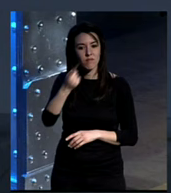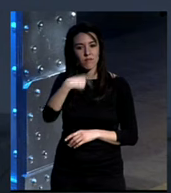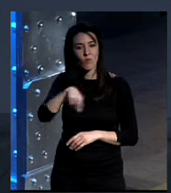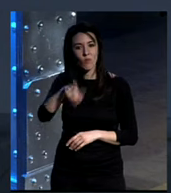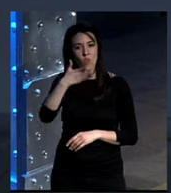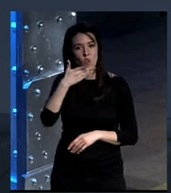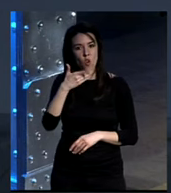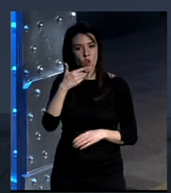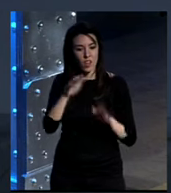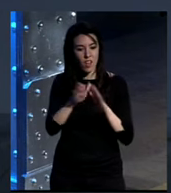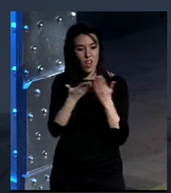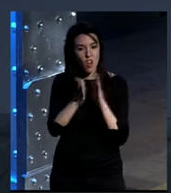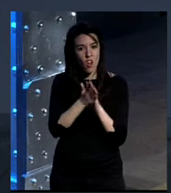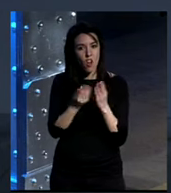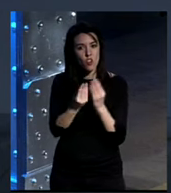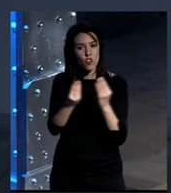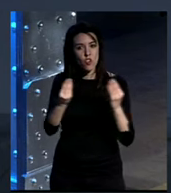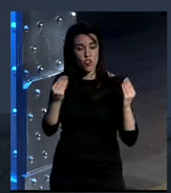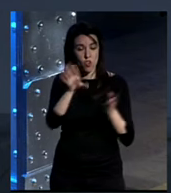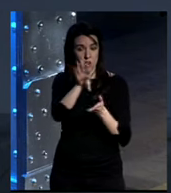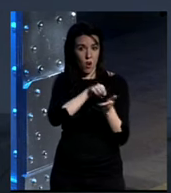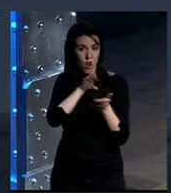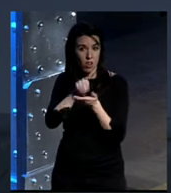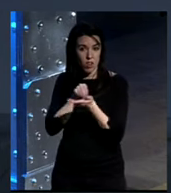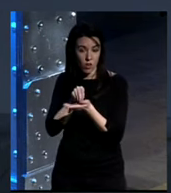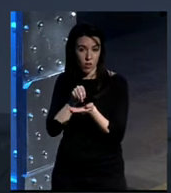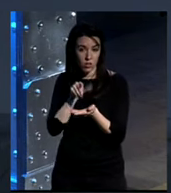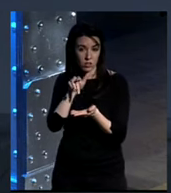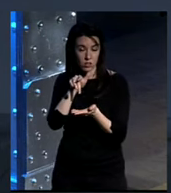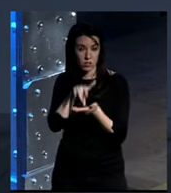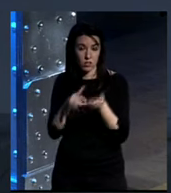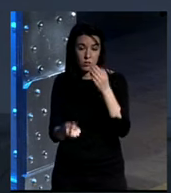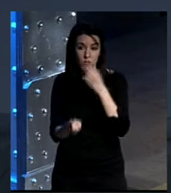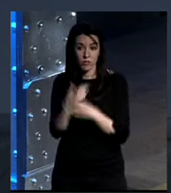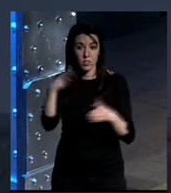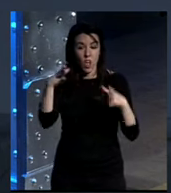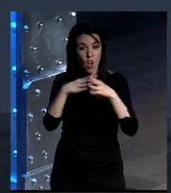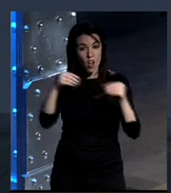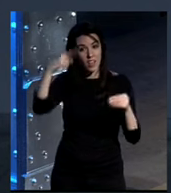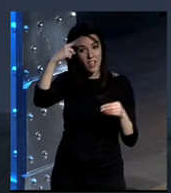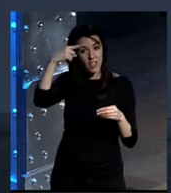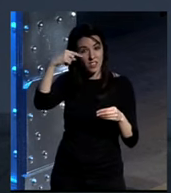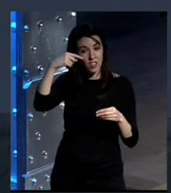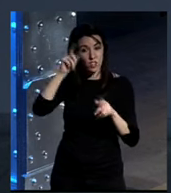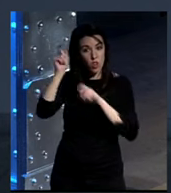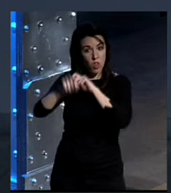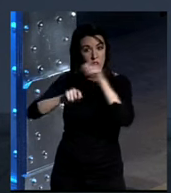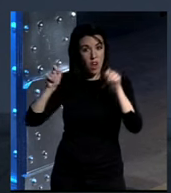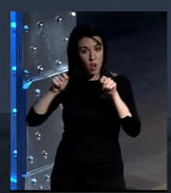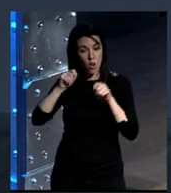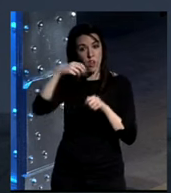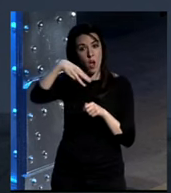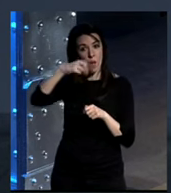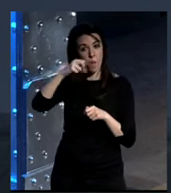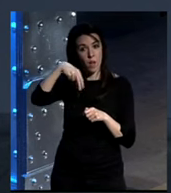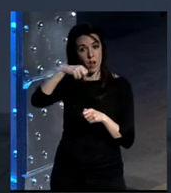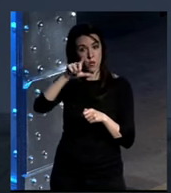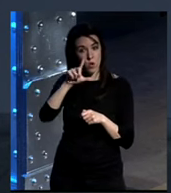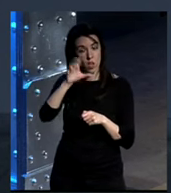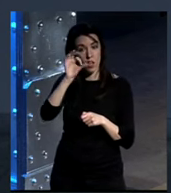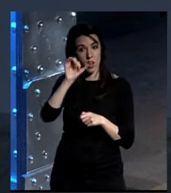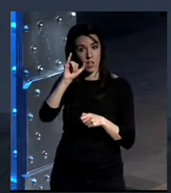una colección que edita un catedrático de la Universidad de Zaragoza que se llama Manuel Silva, que se titula